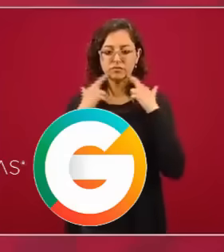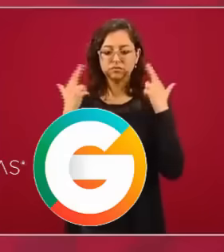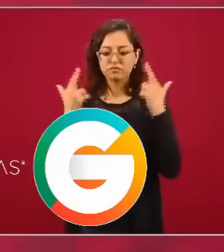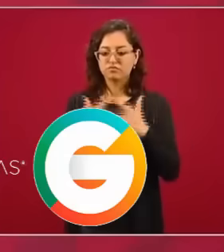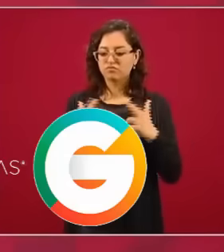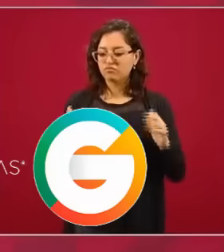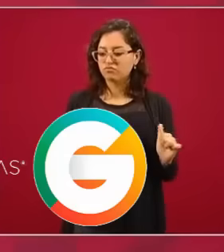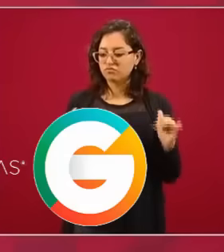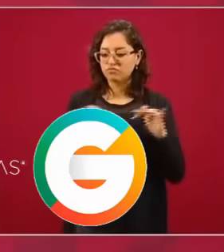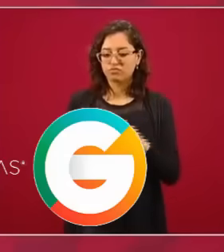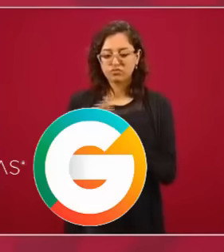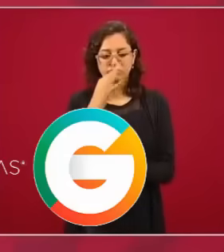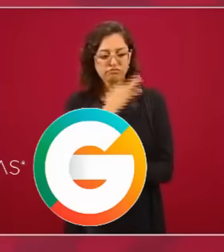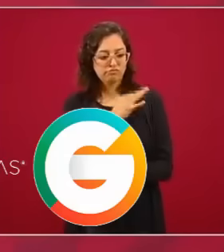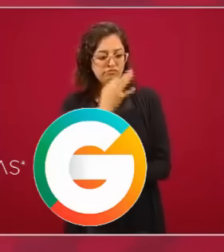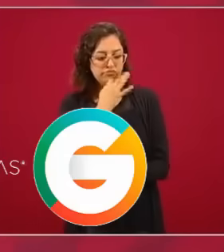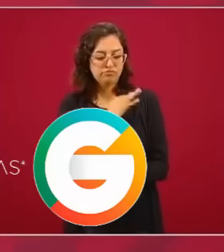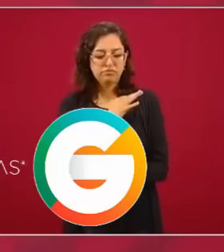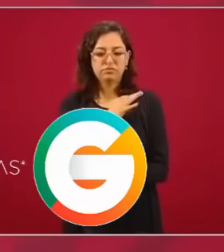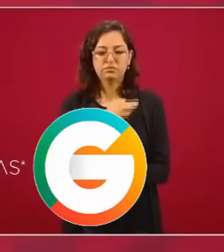particulares, fiestas,